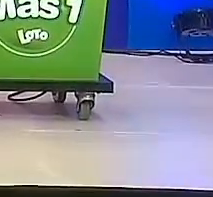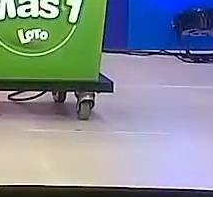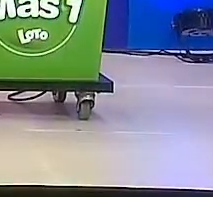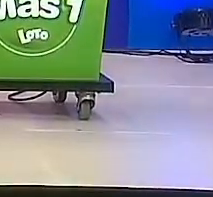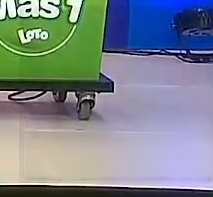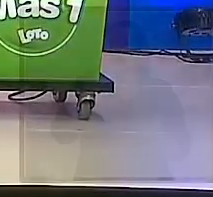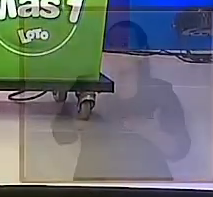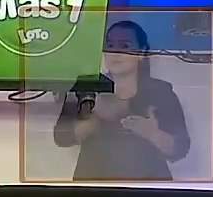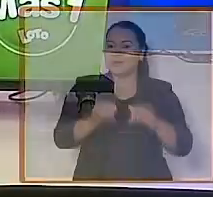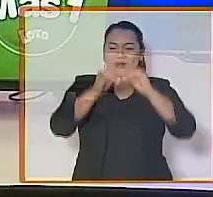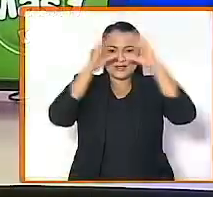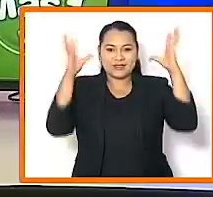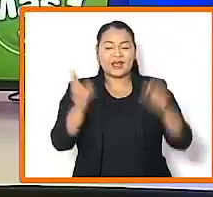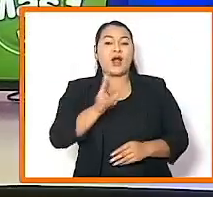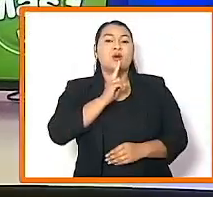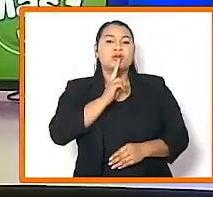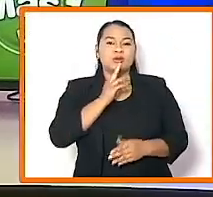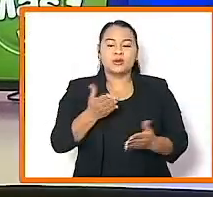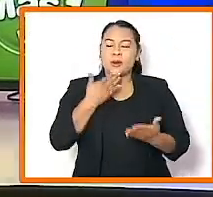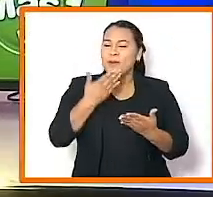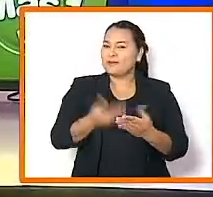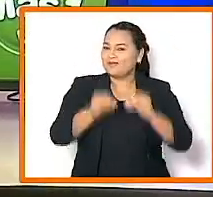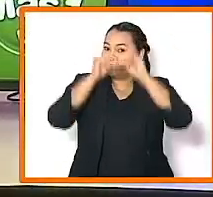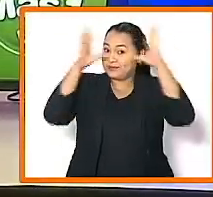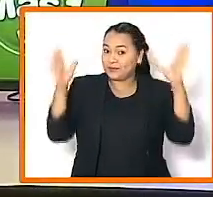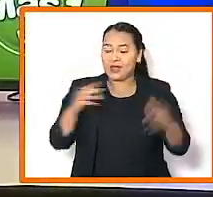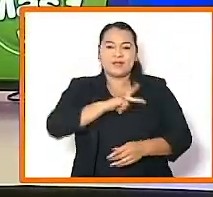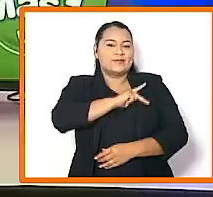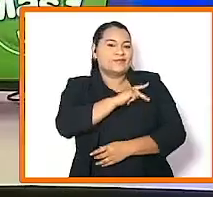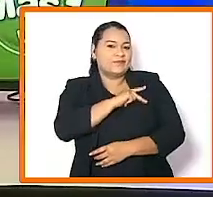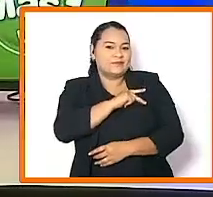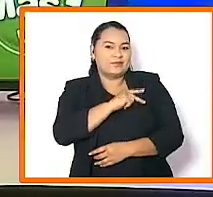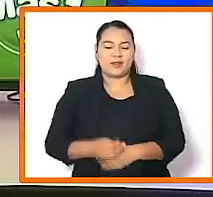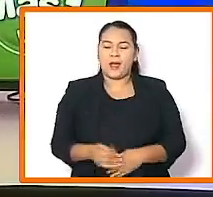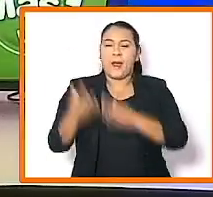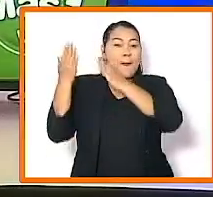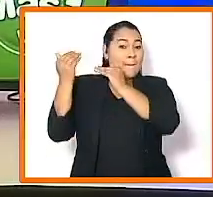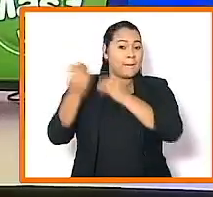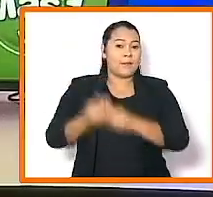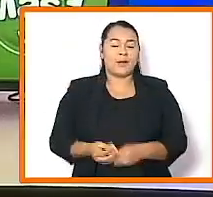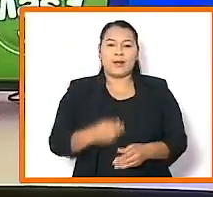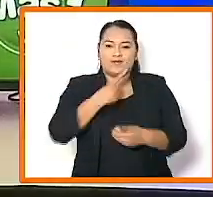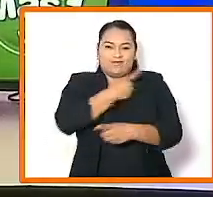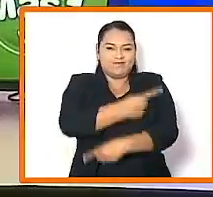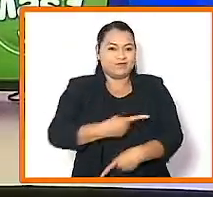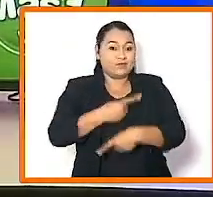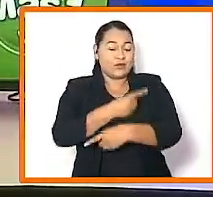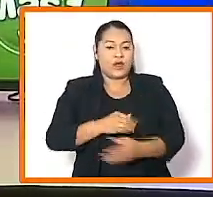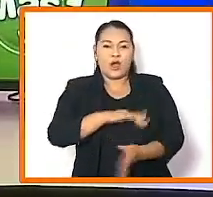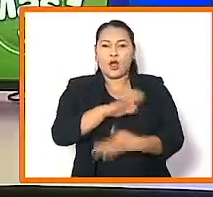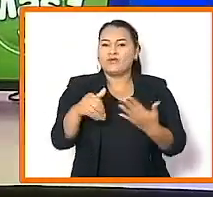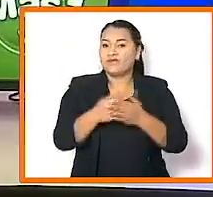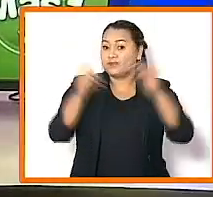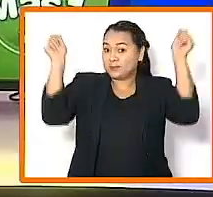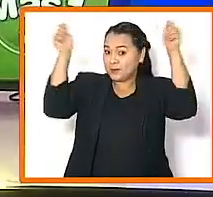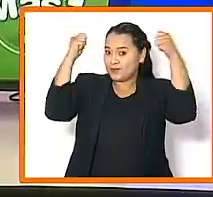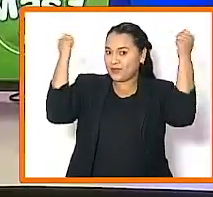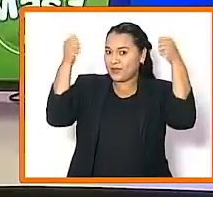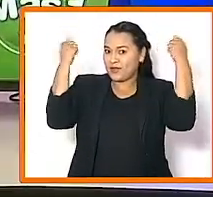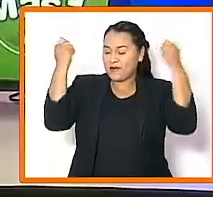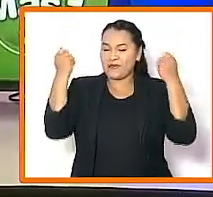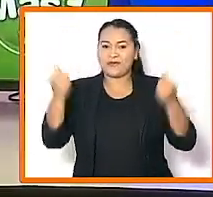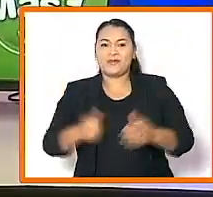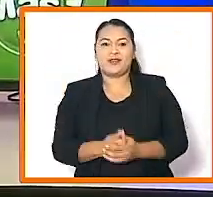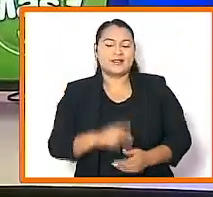Buenos días, Honduras. Buenos días, San Pedro Sula. Esperamos hayan disfrutado este carnaval de anoche como solo los sanpedranos lo saben